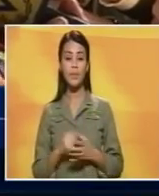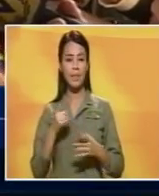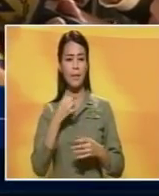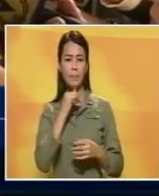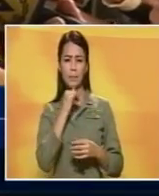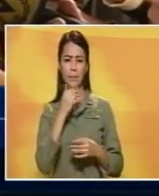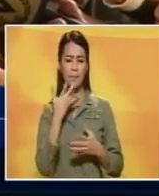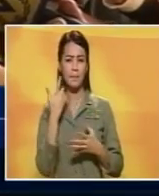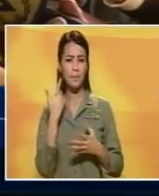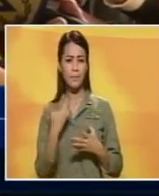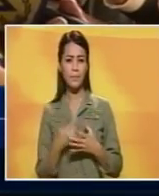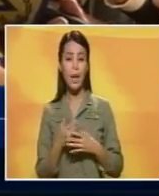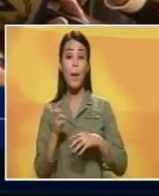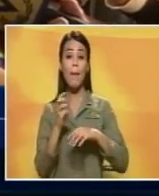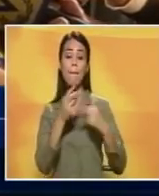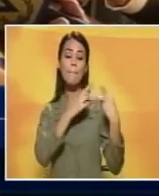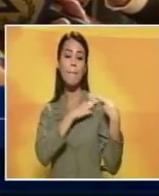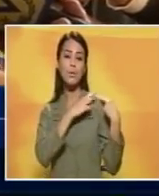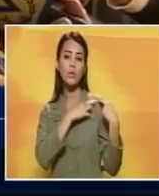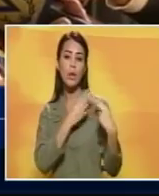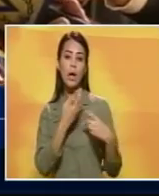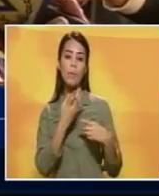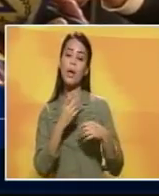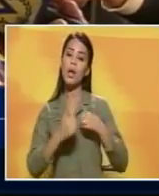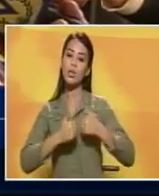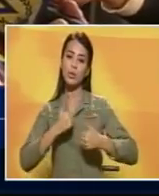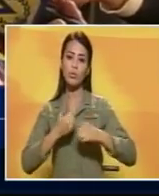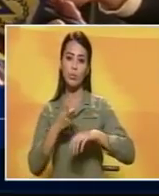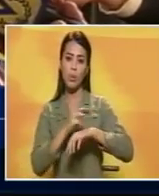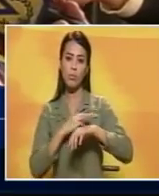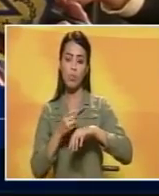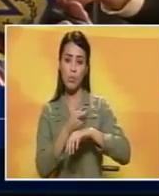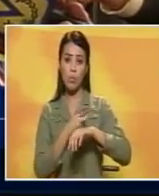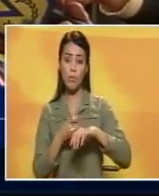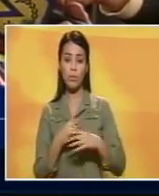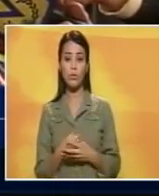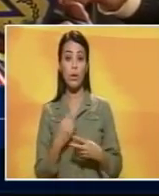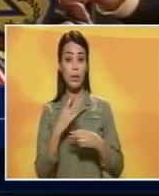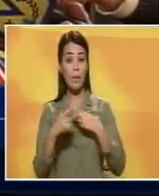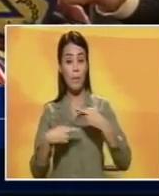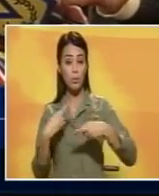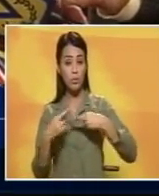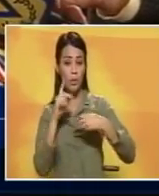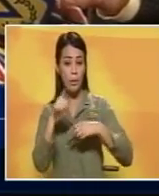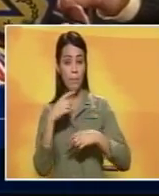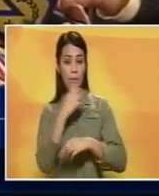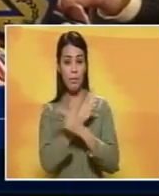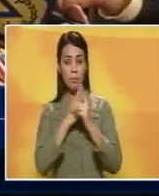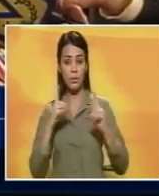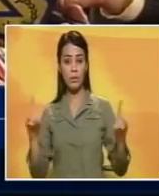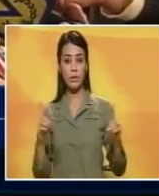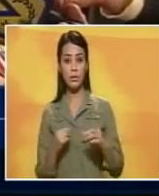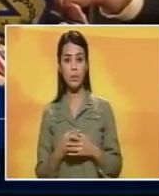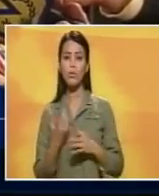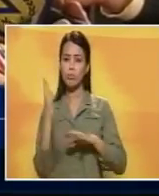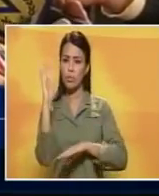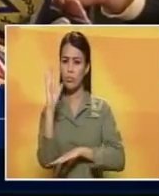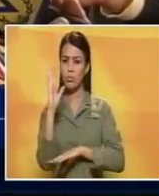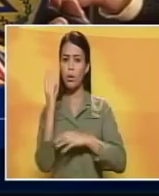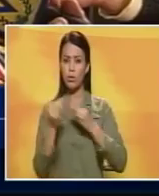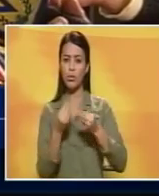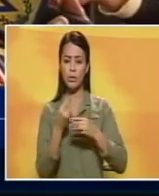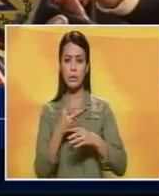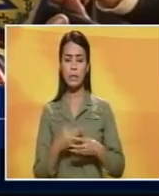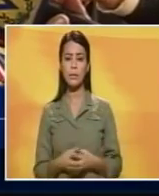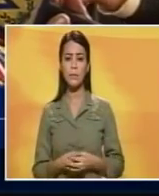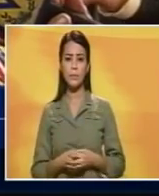que la decisión de los mandatarios regionales fue un hecho republicano y democrático, ya que a su juicio cumplieron con el mandato que les otorgó el pueblo venezolano en las